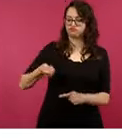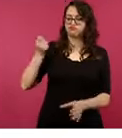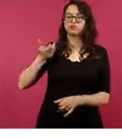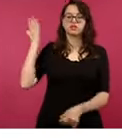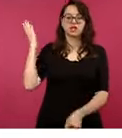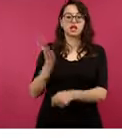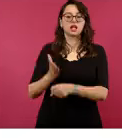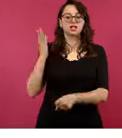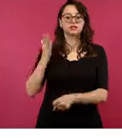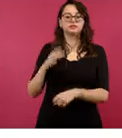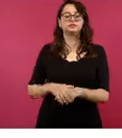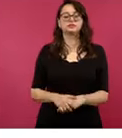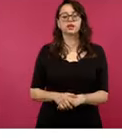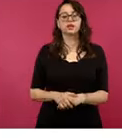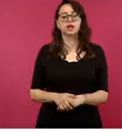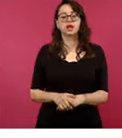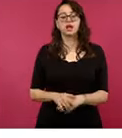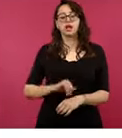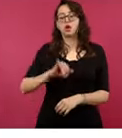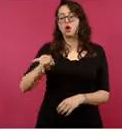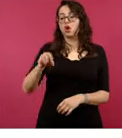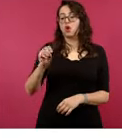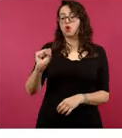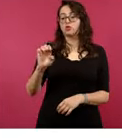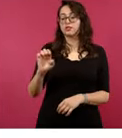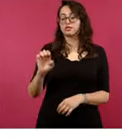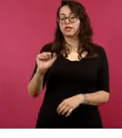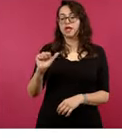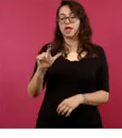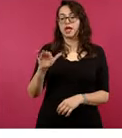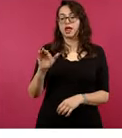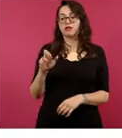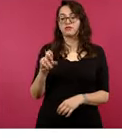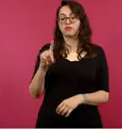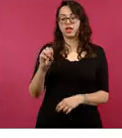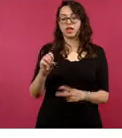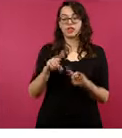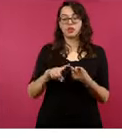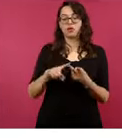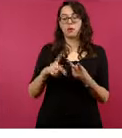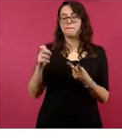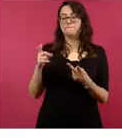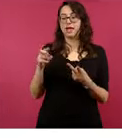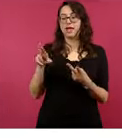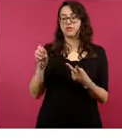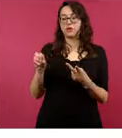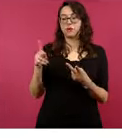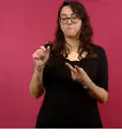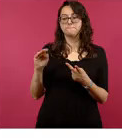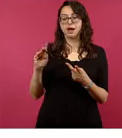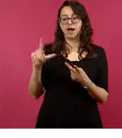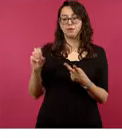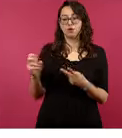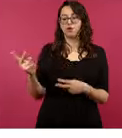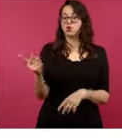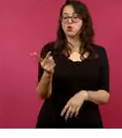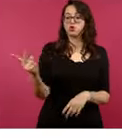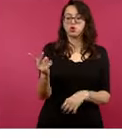esta de 110 años de prisión a José Alfredo N. y Pedro Pablo N. Ellos fueron